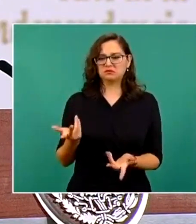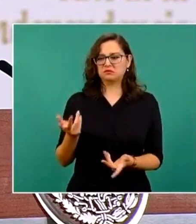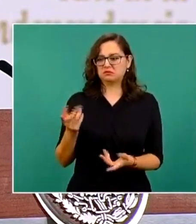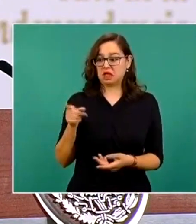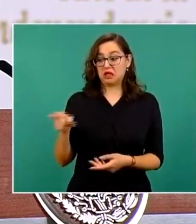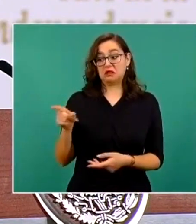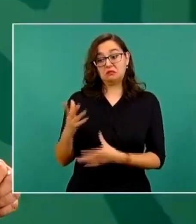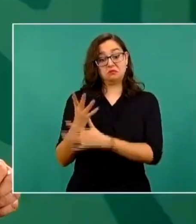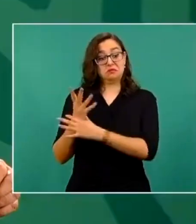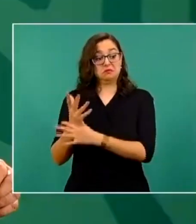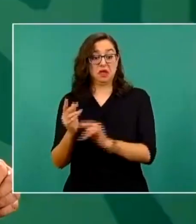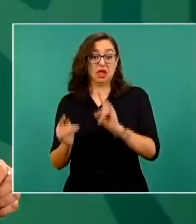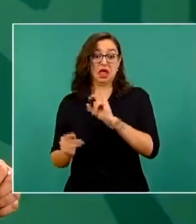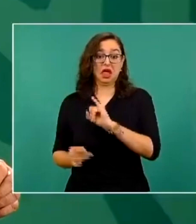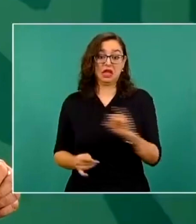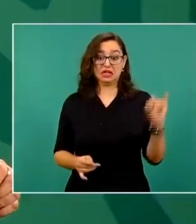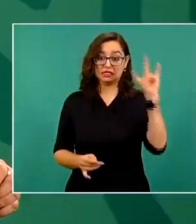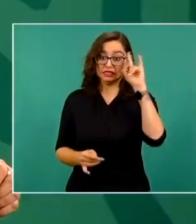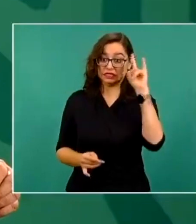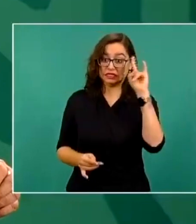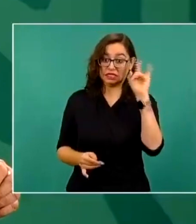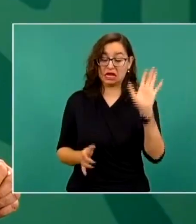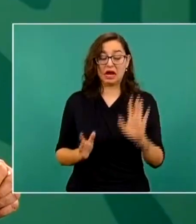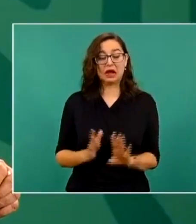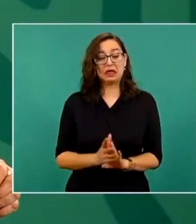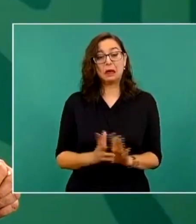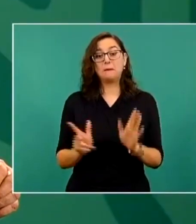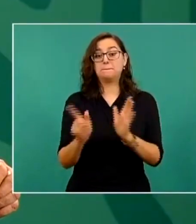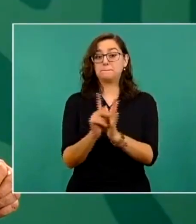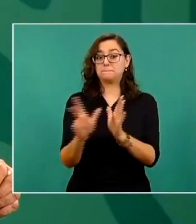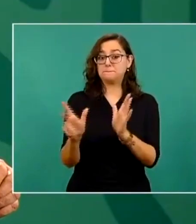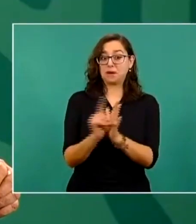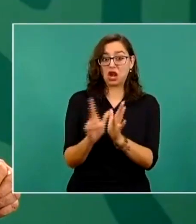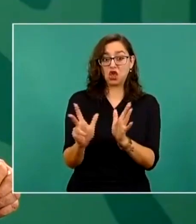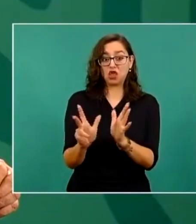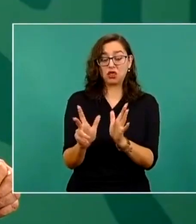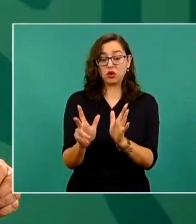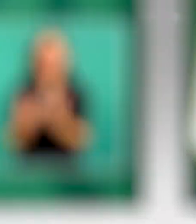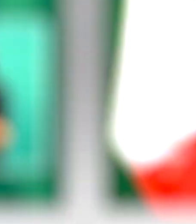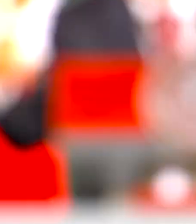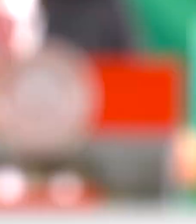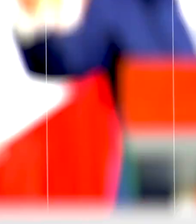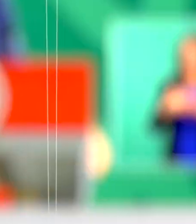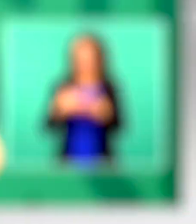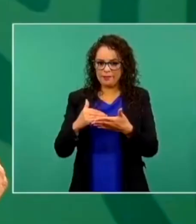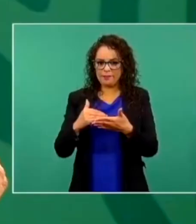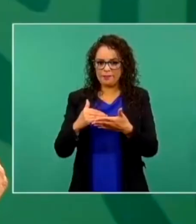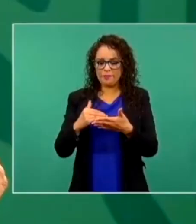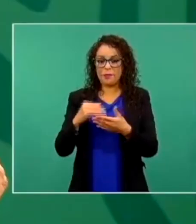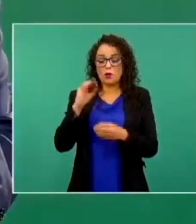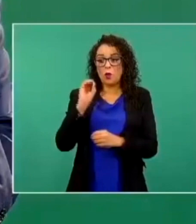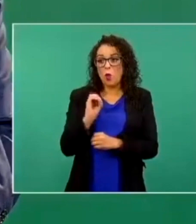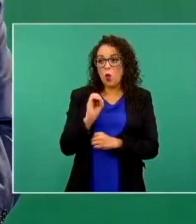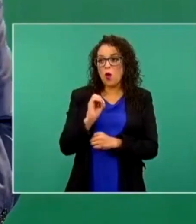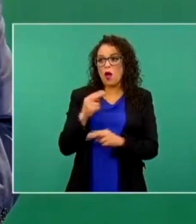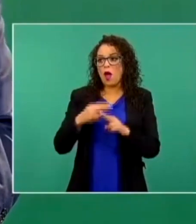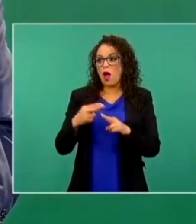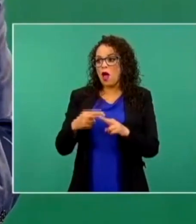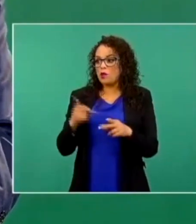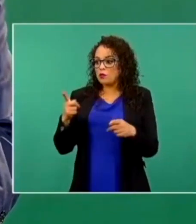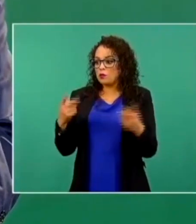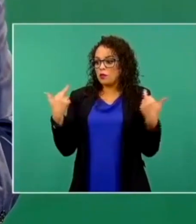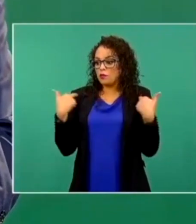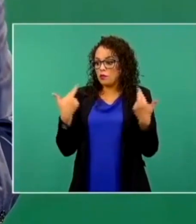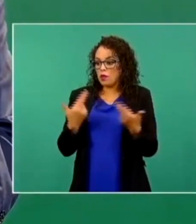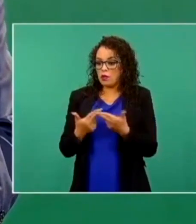Todas. Es lamentable que la UNAM se haya derechizado como sucedió en los últimos tiempos. Lunes